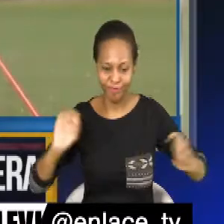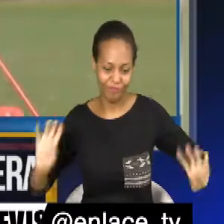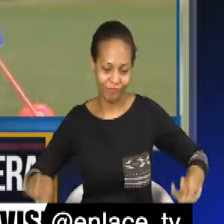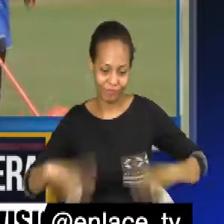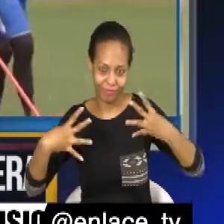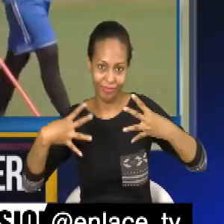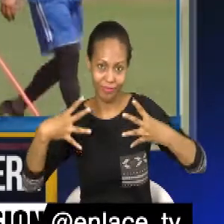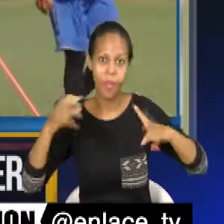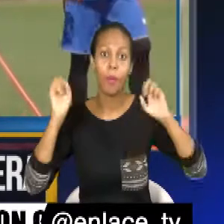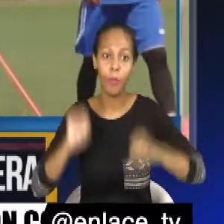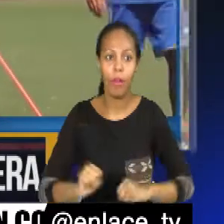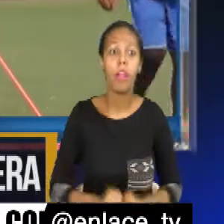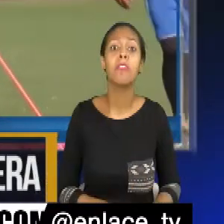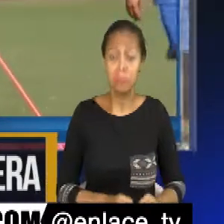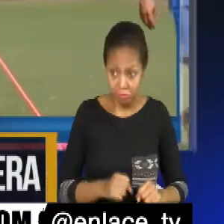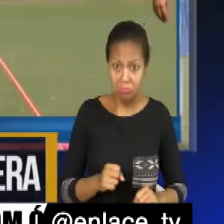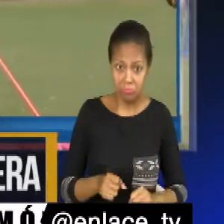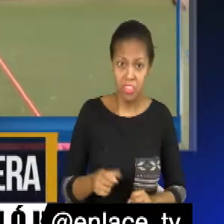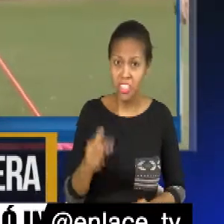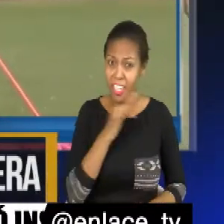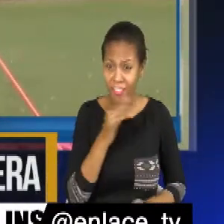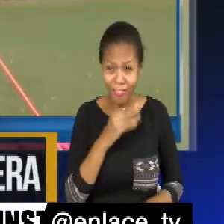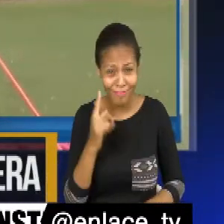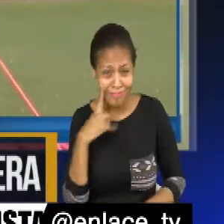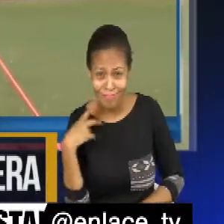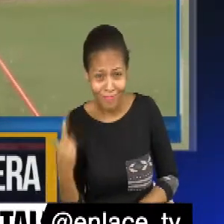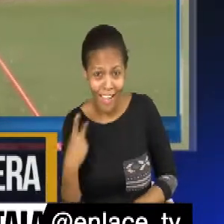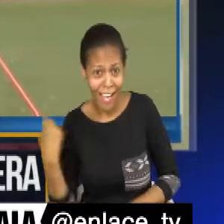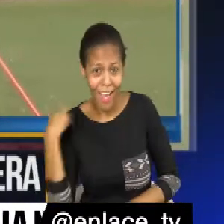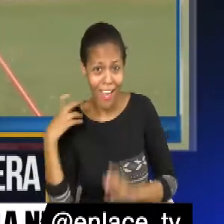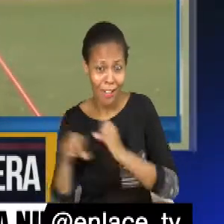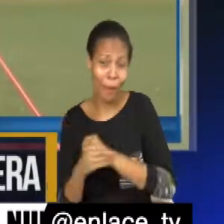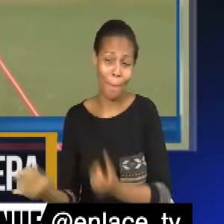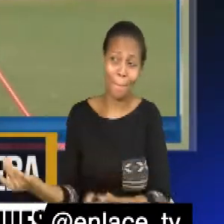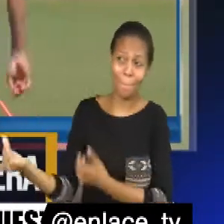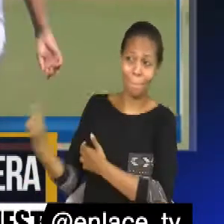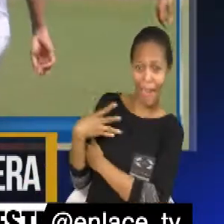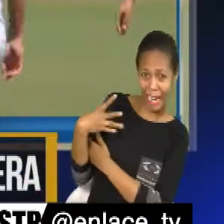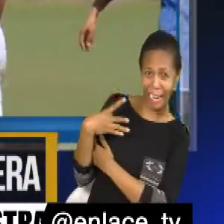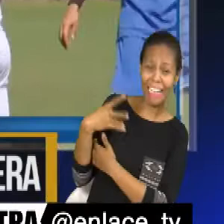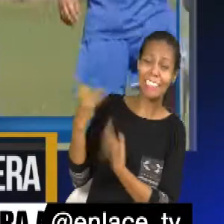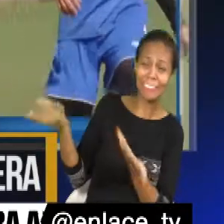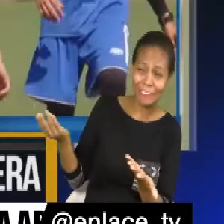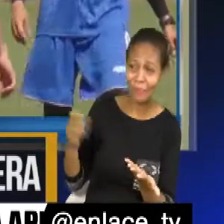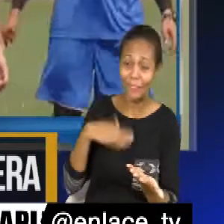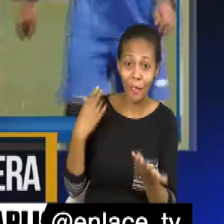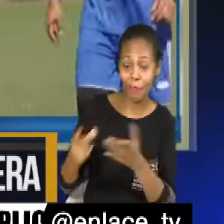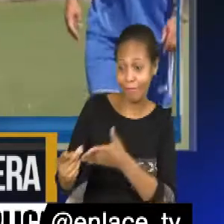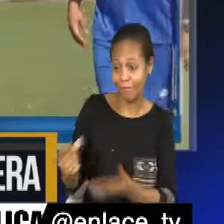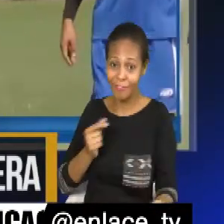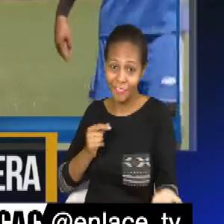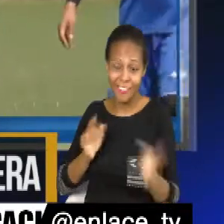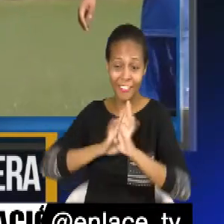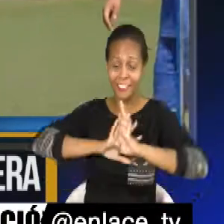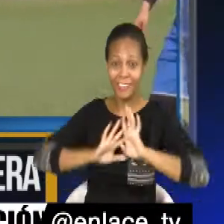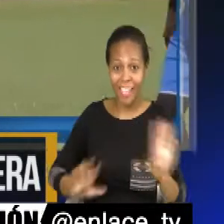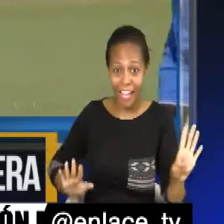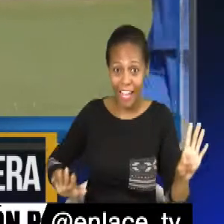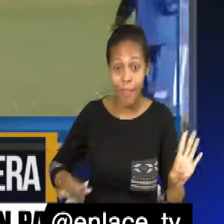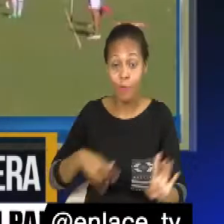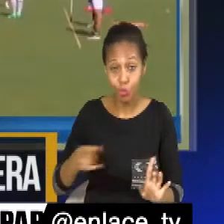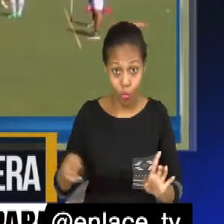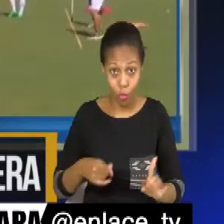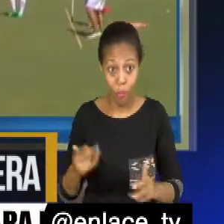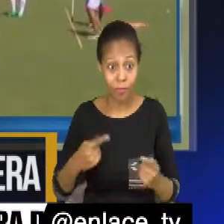con qué? Porque Santa Fe, después de la derrota de anoche en Copa, que quedó eliminado en este torneo